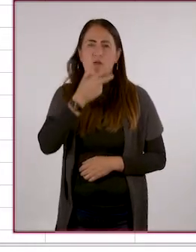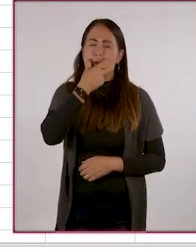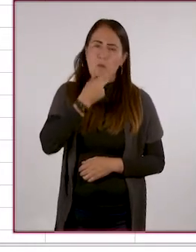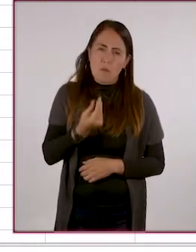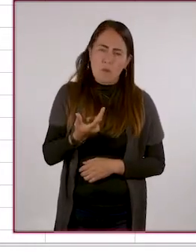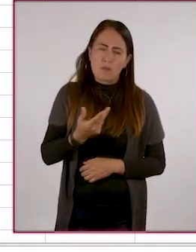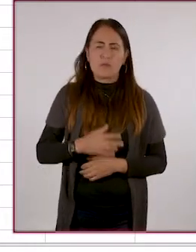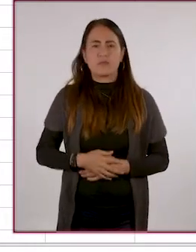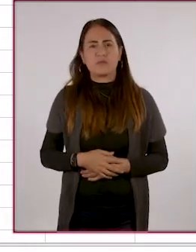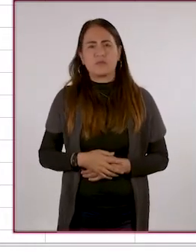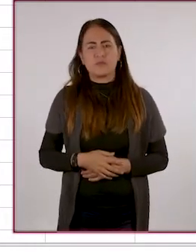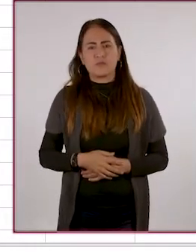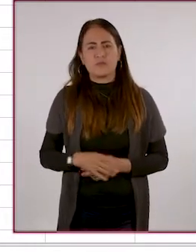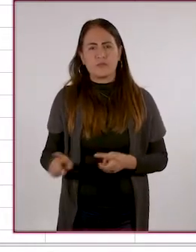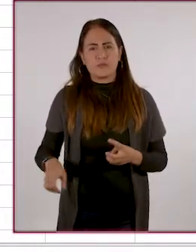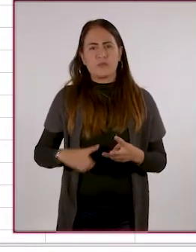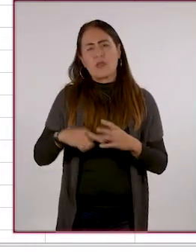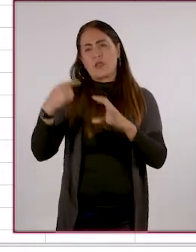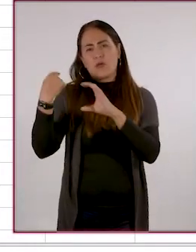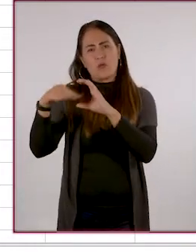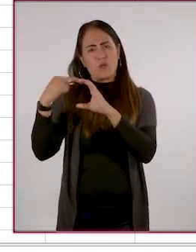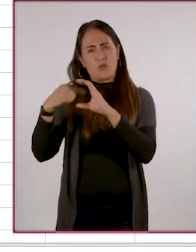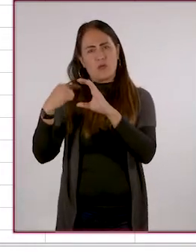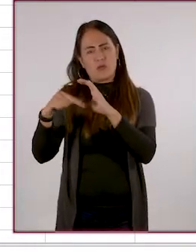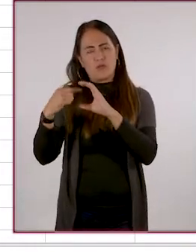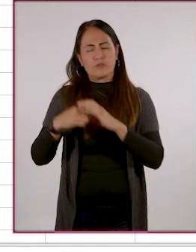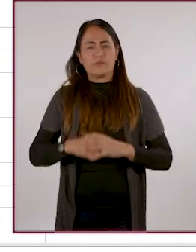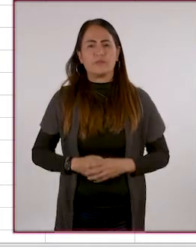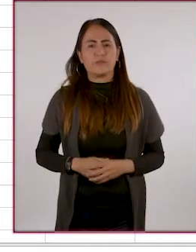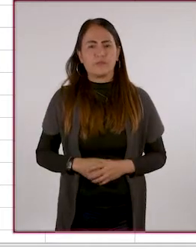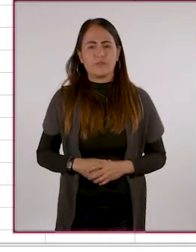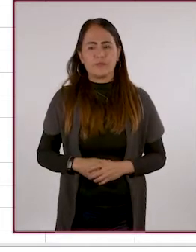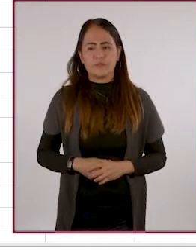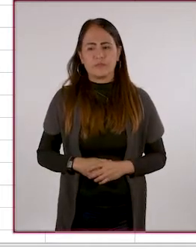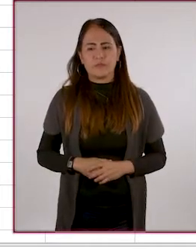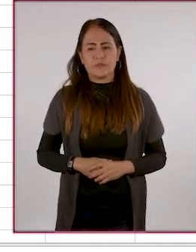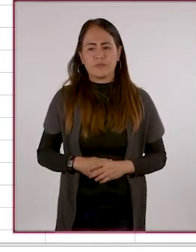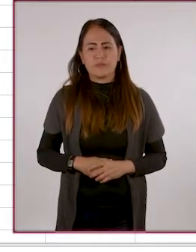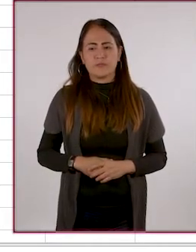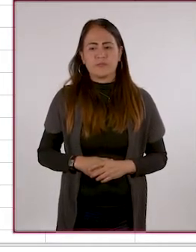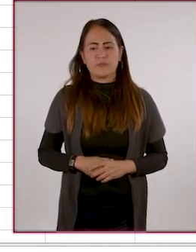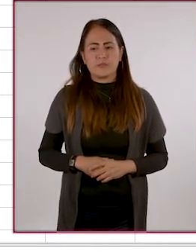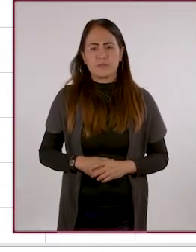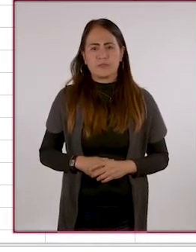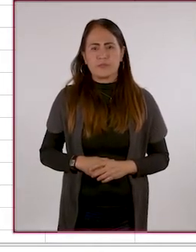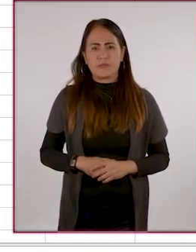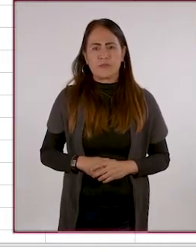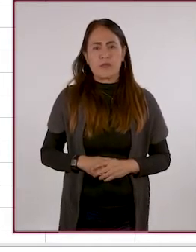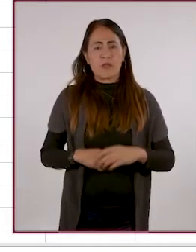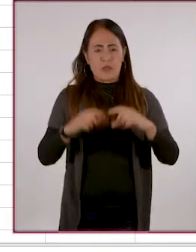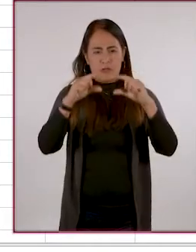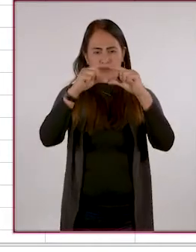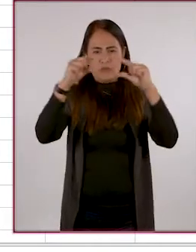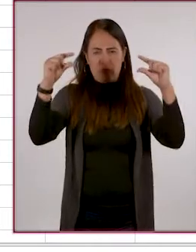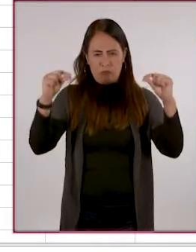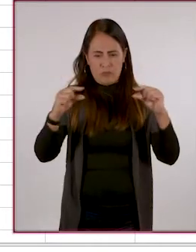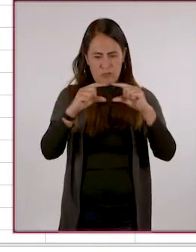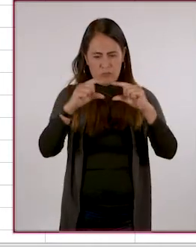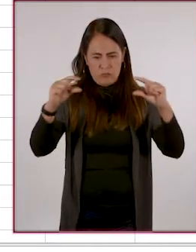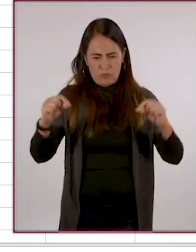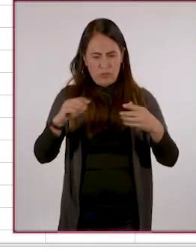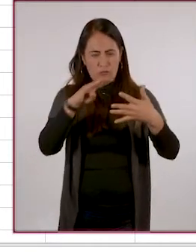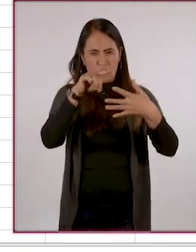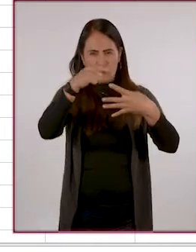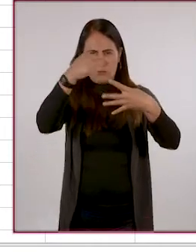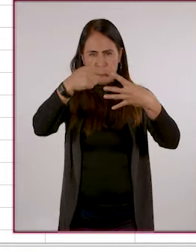su sexo, ¿no? Otra columna con el correo electrónico. También las columnas hay filas,